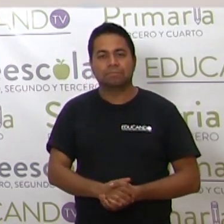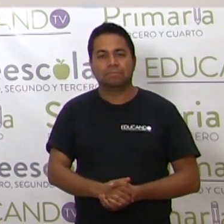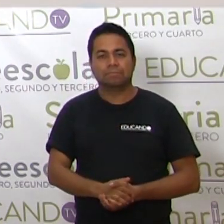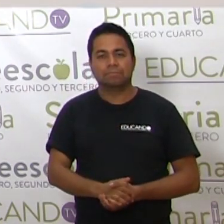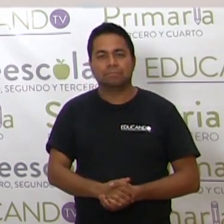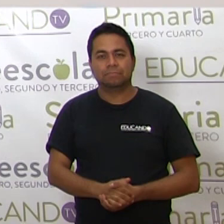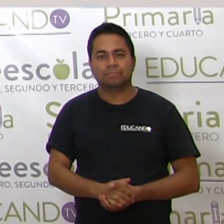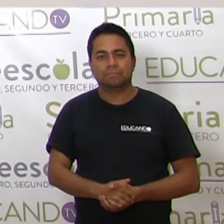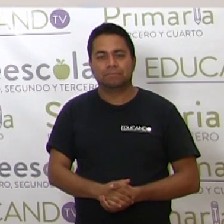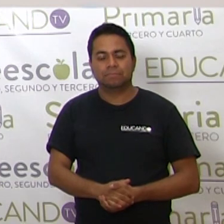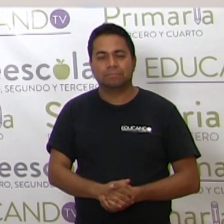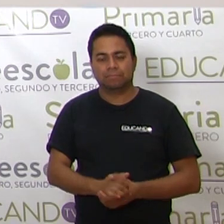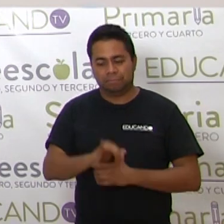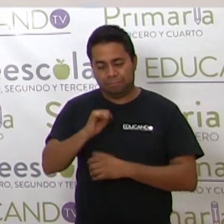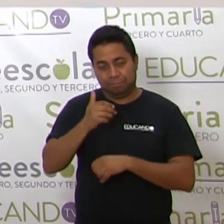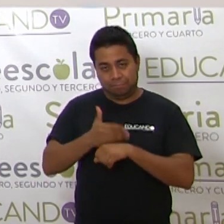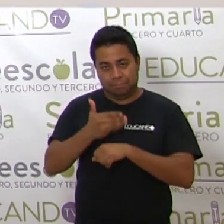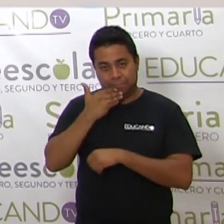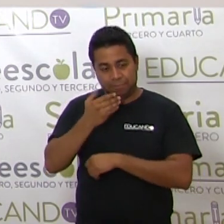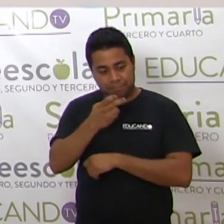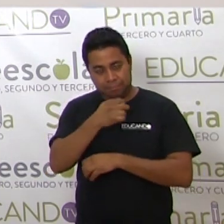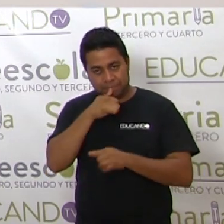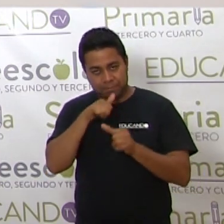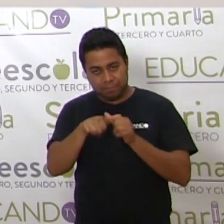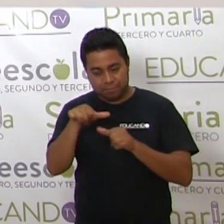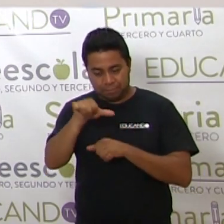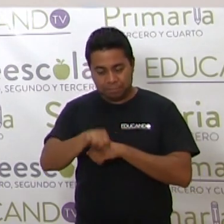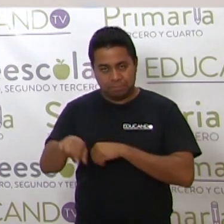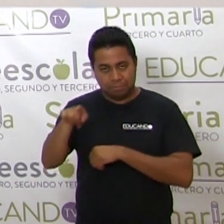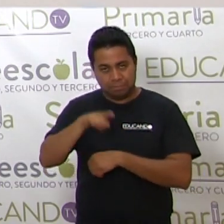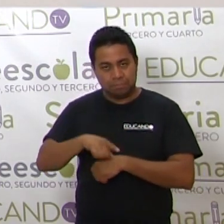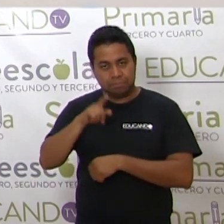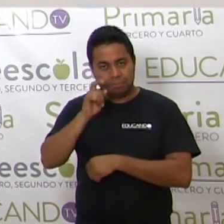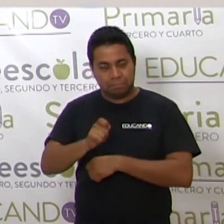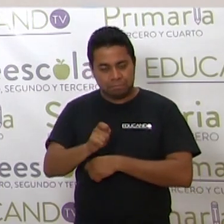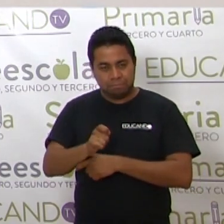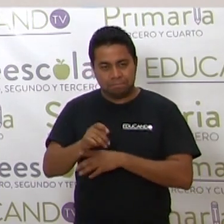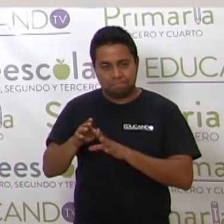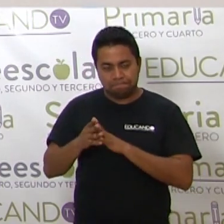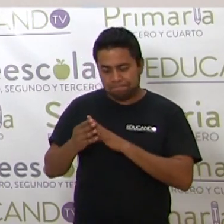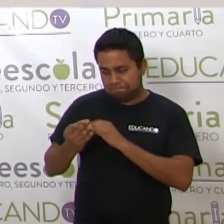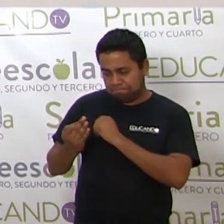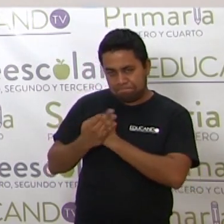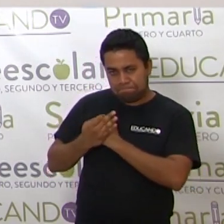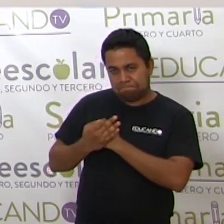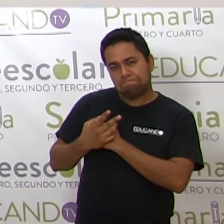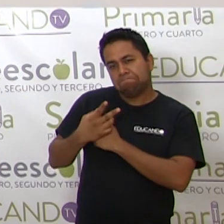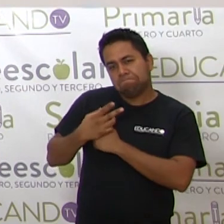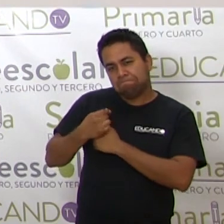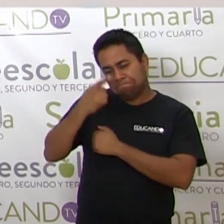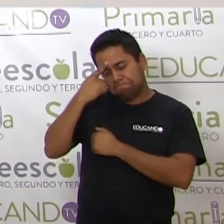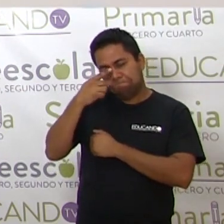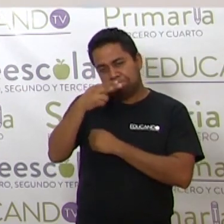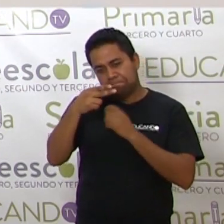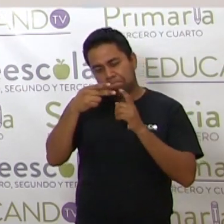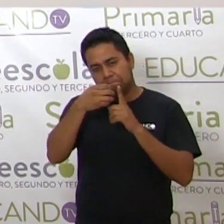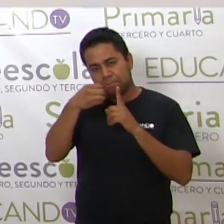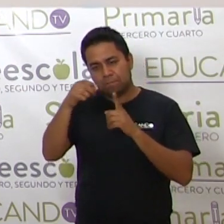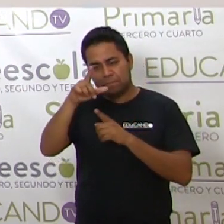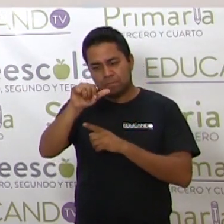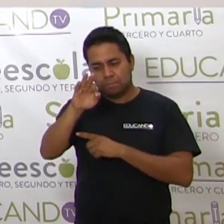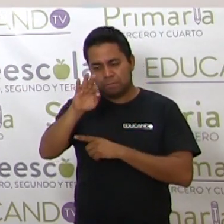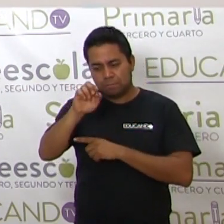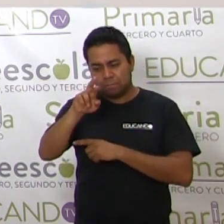muy bien estas letras el día de hoy no nos ayudaron a formar el nombre de la feria